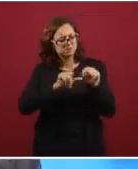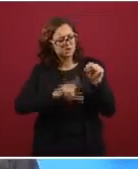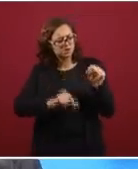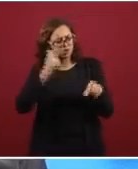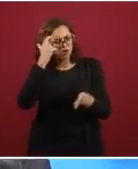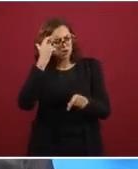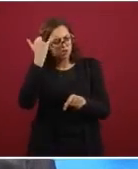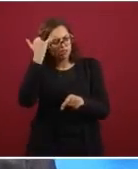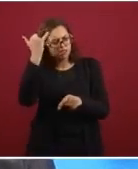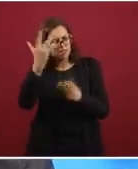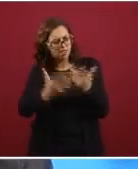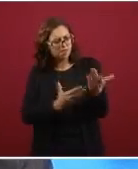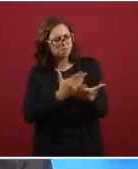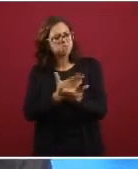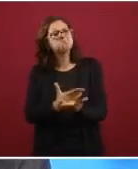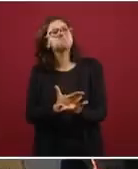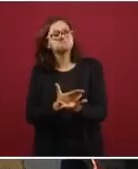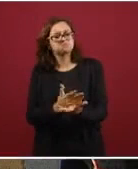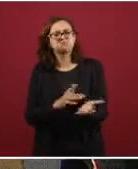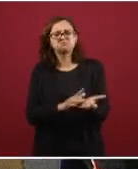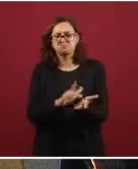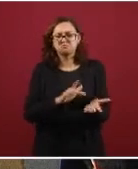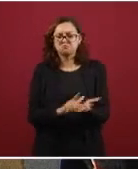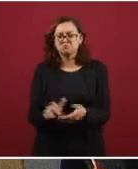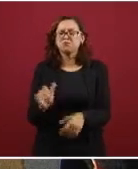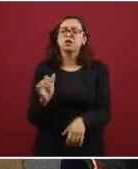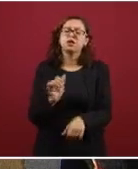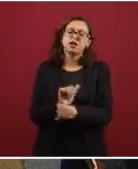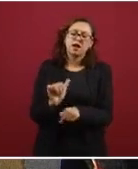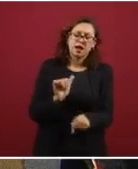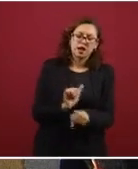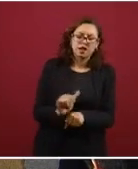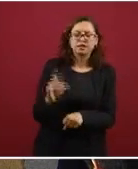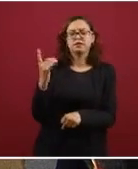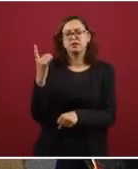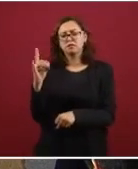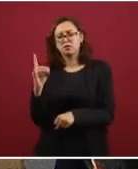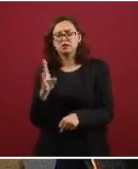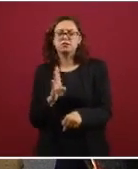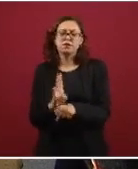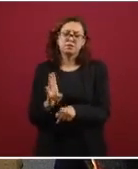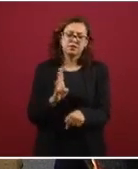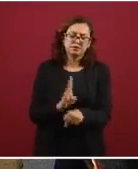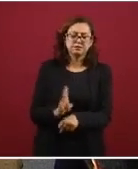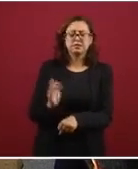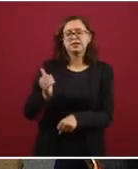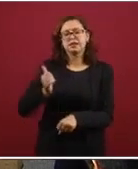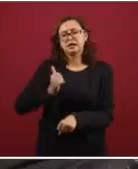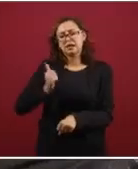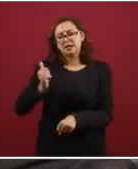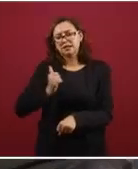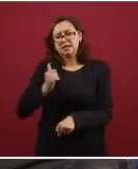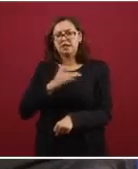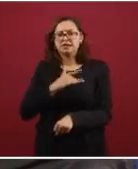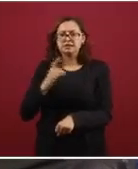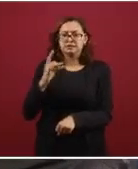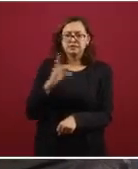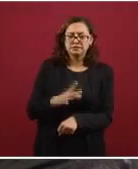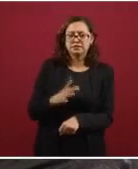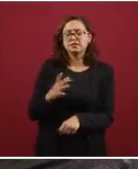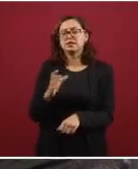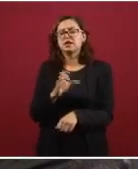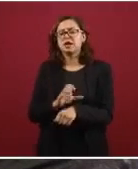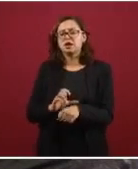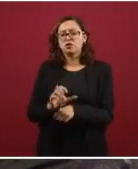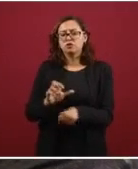rápida. En América tenemos el apoyo de Argentina, Bolivia, Brasil, Canadá, Chile, Costa Rica, Estados Unidos,